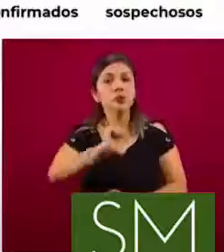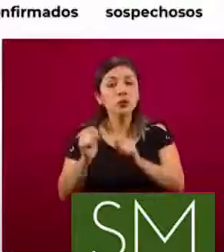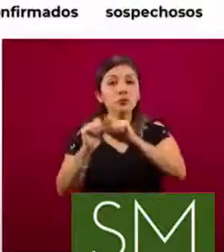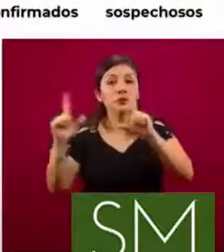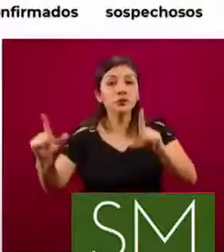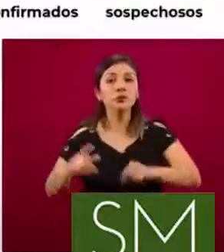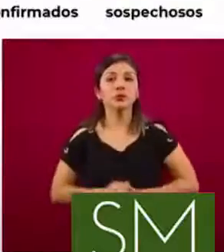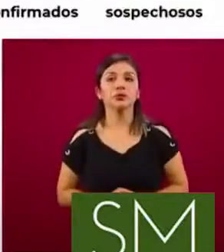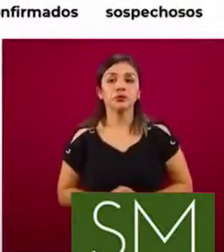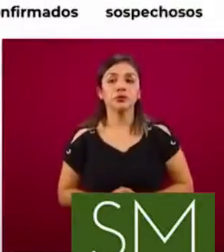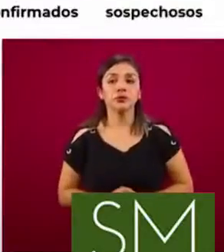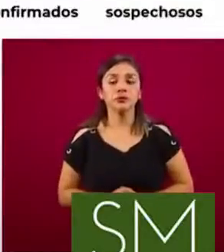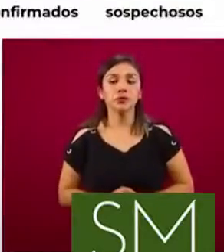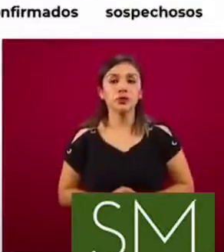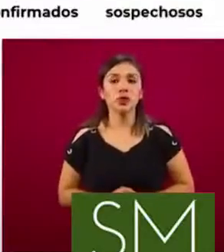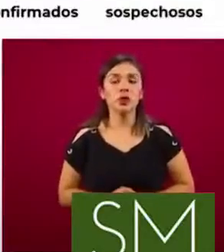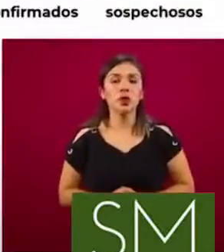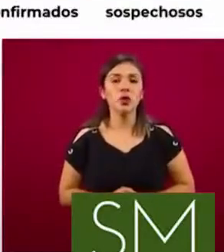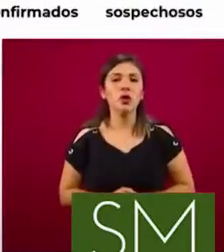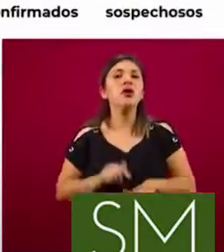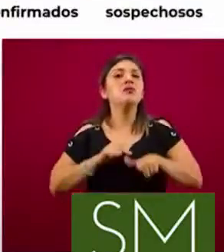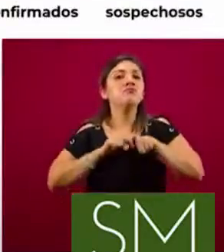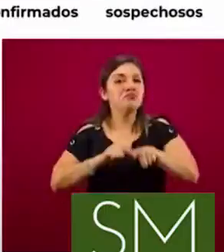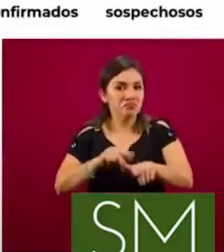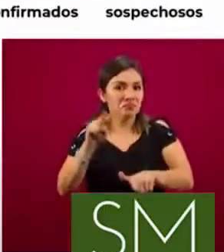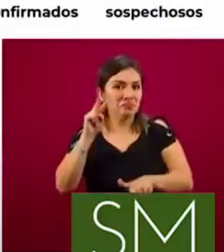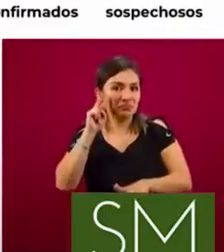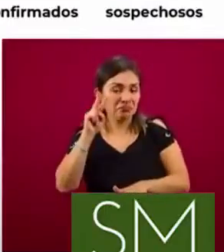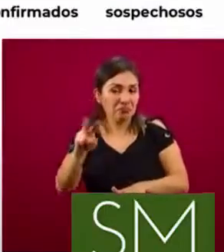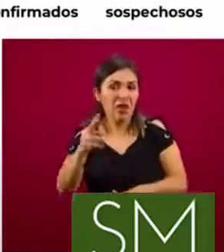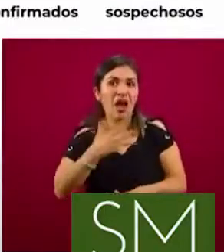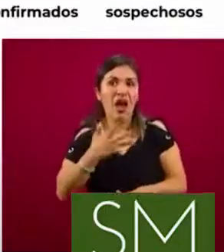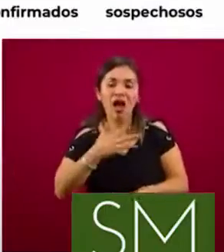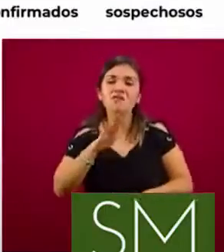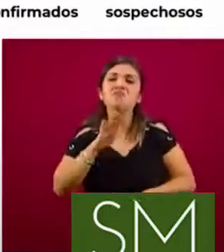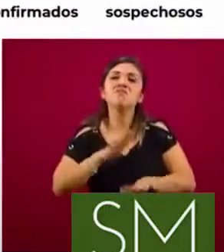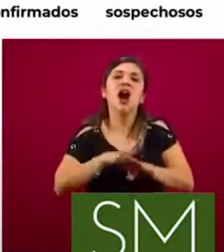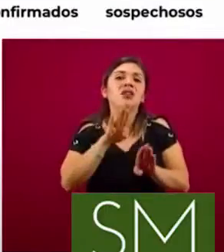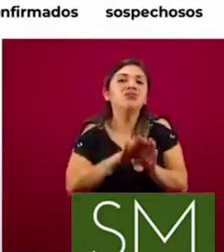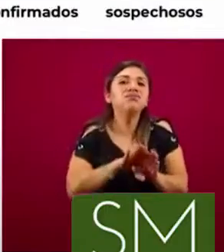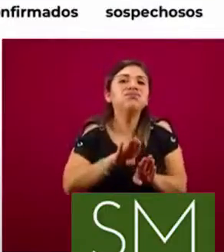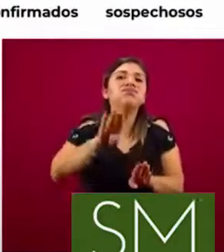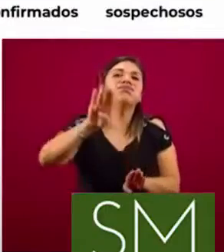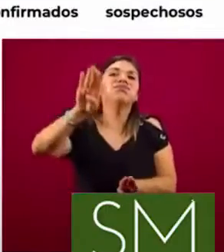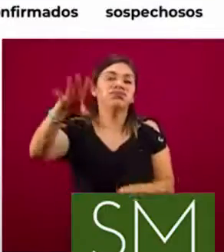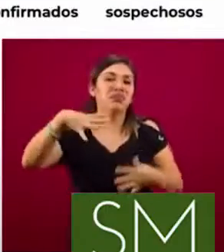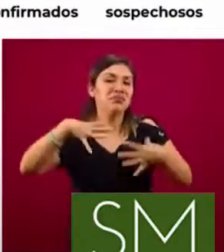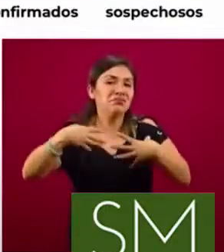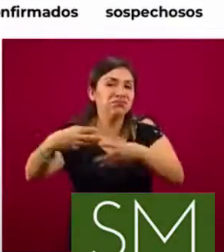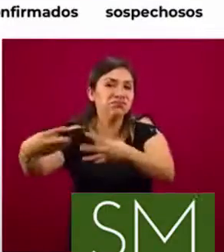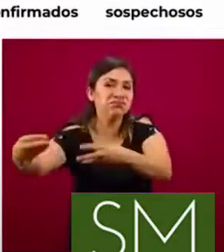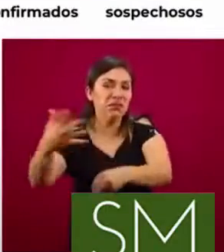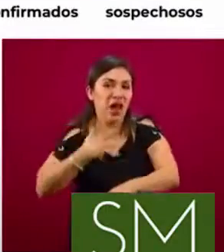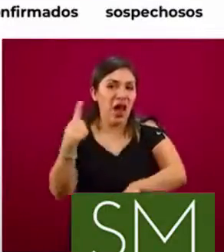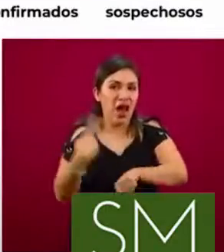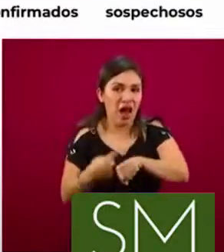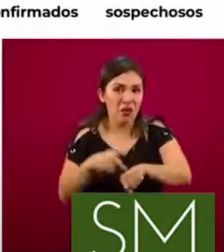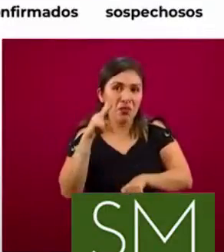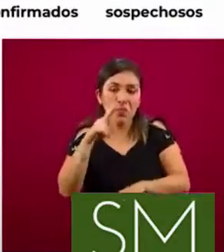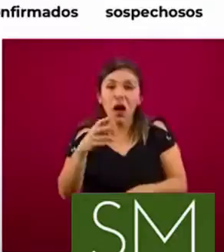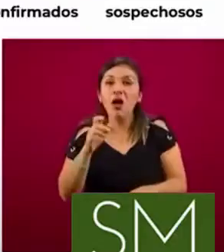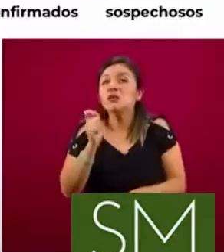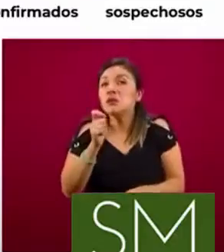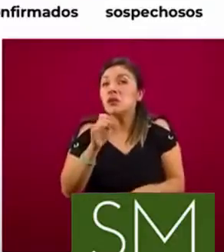No. Veremos la curva epidémica, sigue manteniéndose la tendencia ascendente, sobre todo cuando vemos, independientemente si son